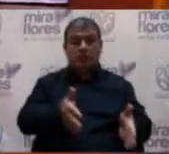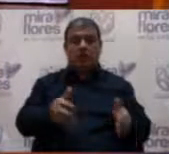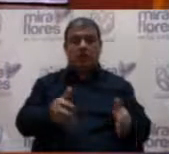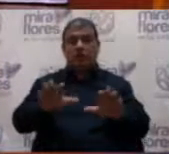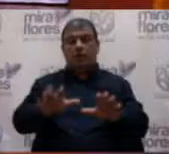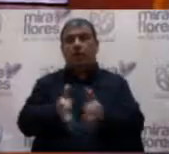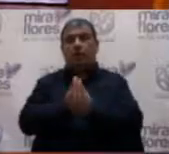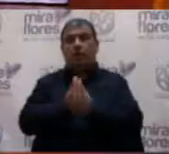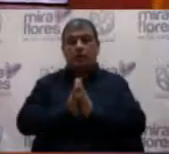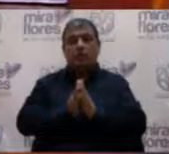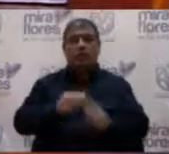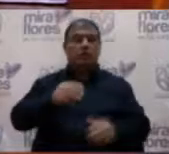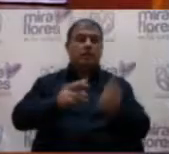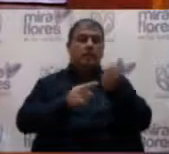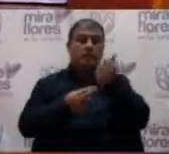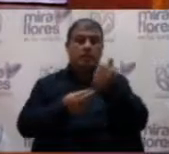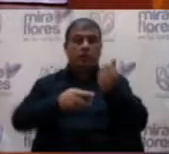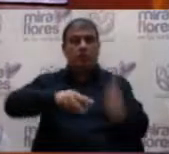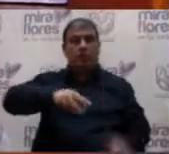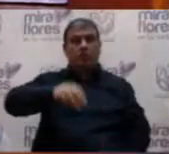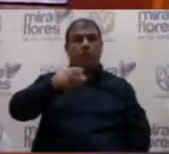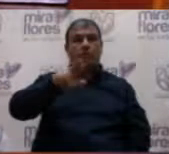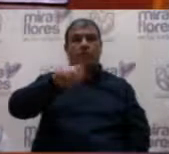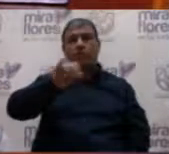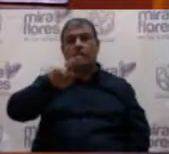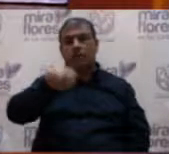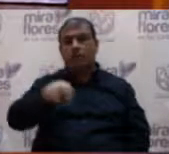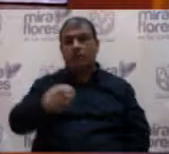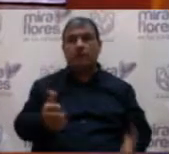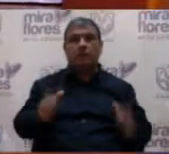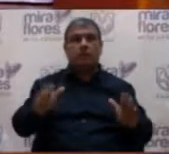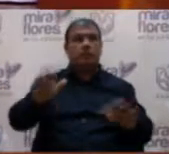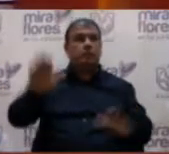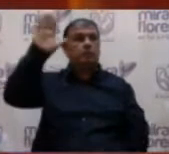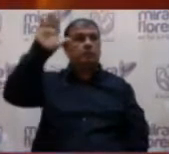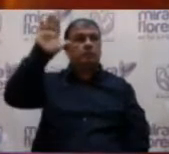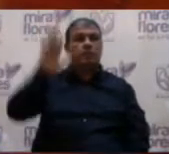Martín Bustamante a la orden del día, si no se expresa la señal de conformidad.